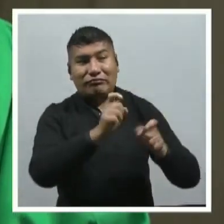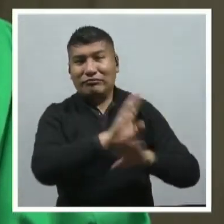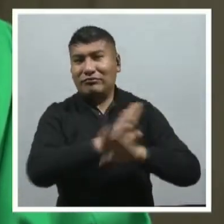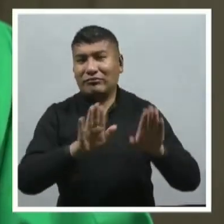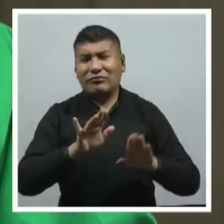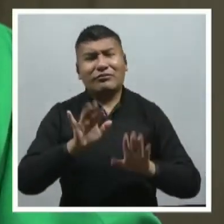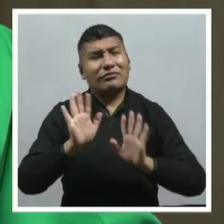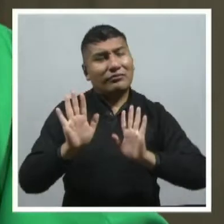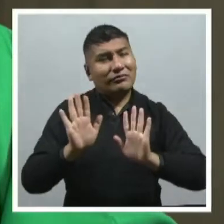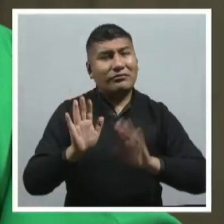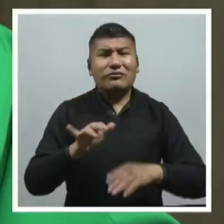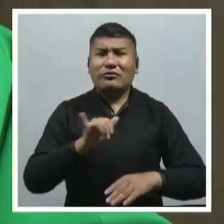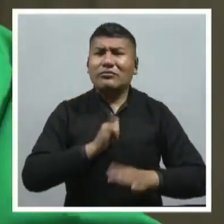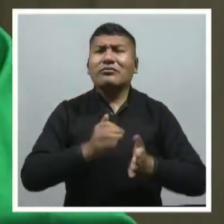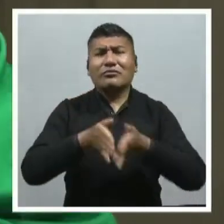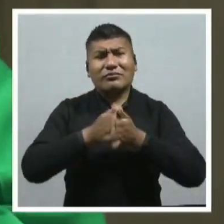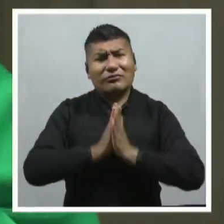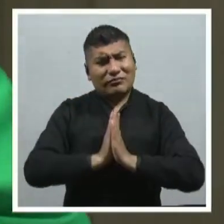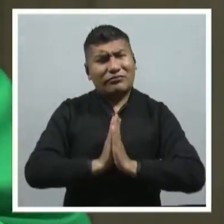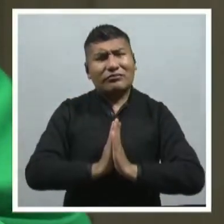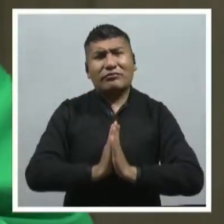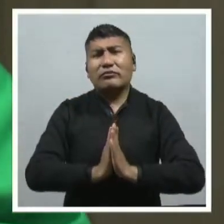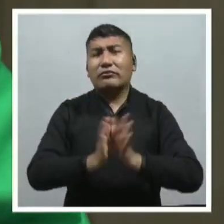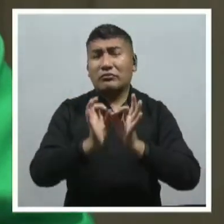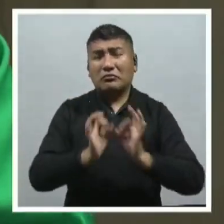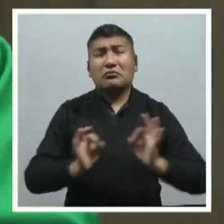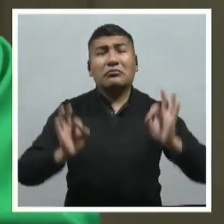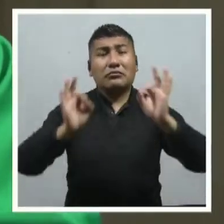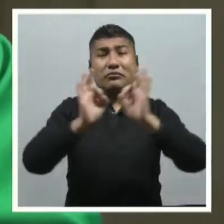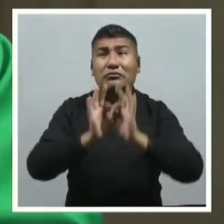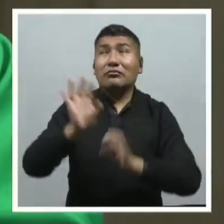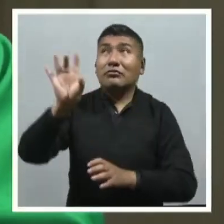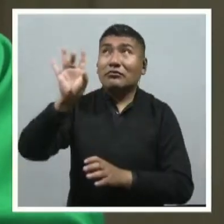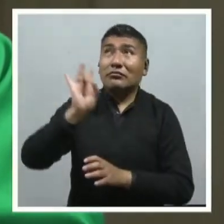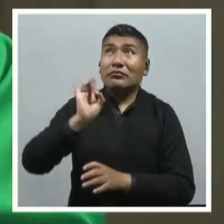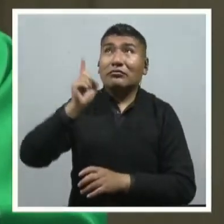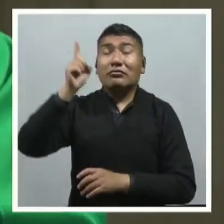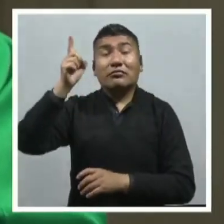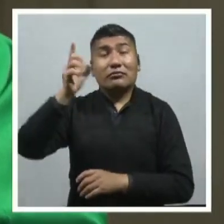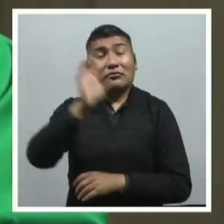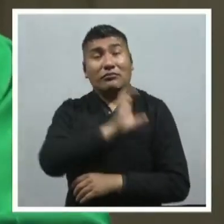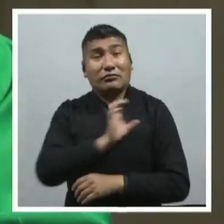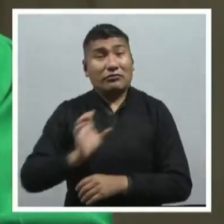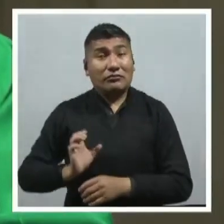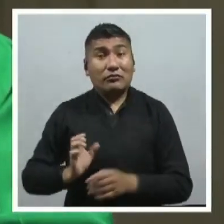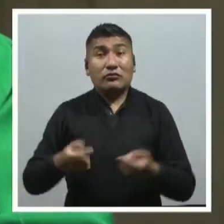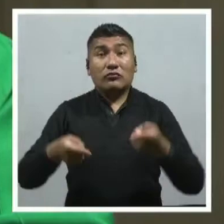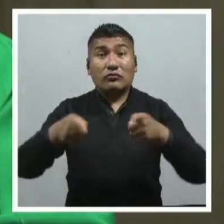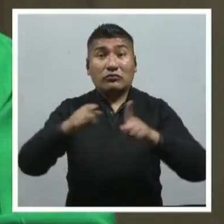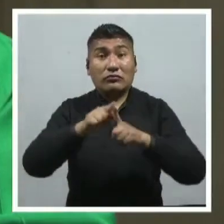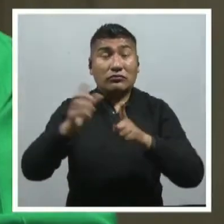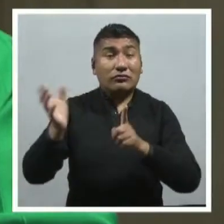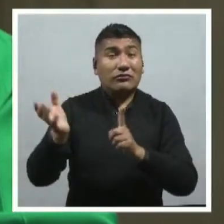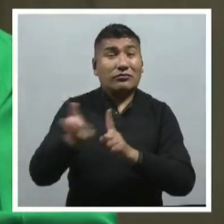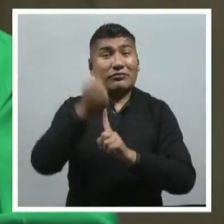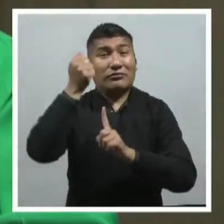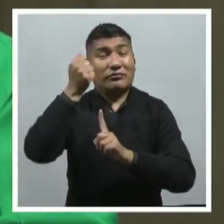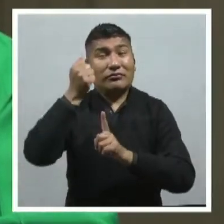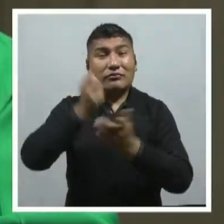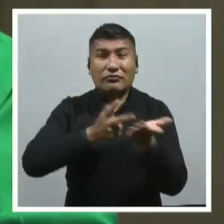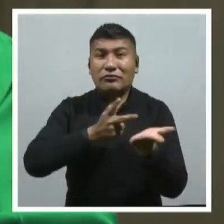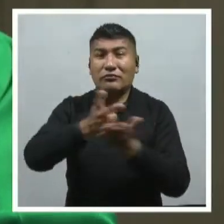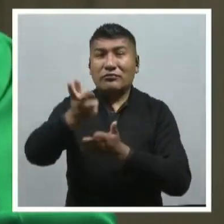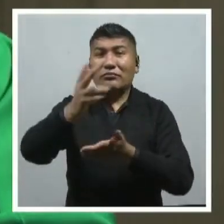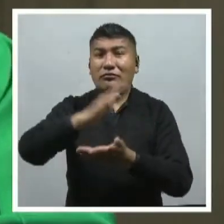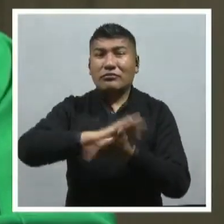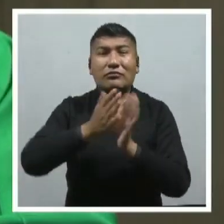todo corazón, vale la pena elegir a Cristo para que alcancemos la verdadera paz y